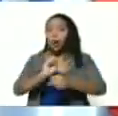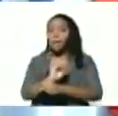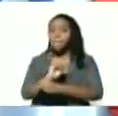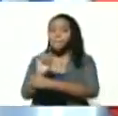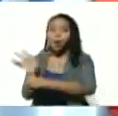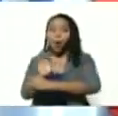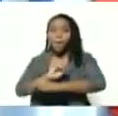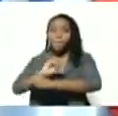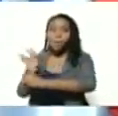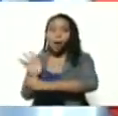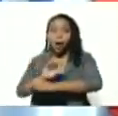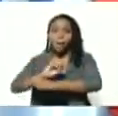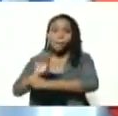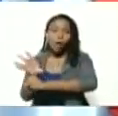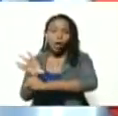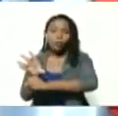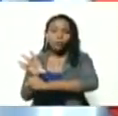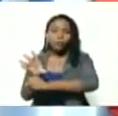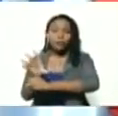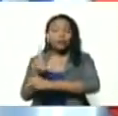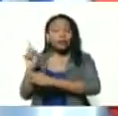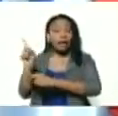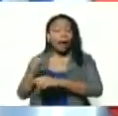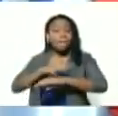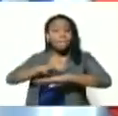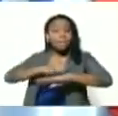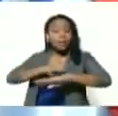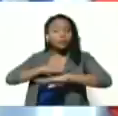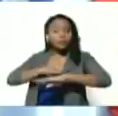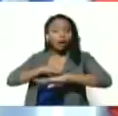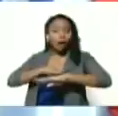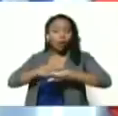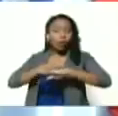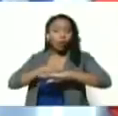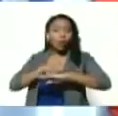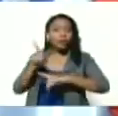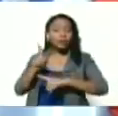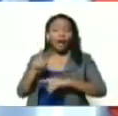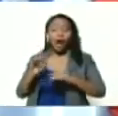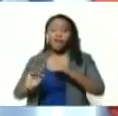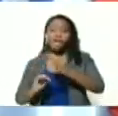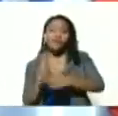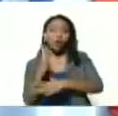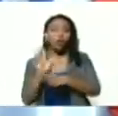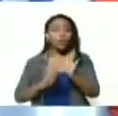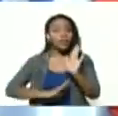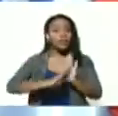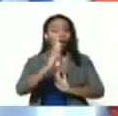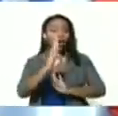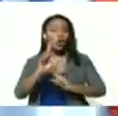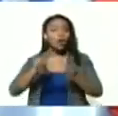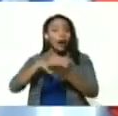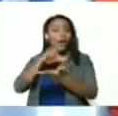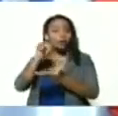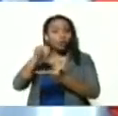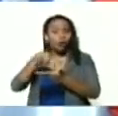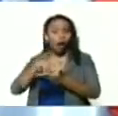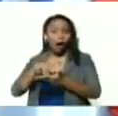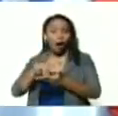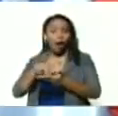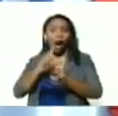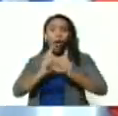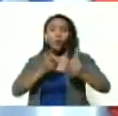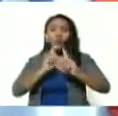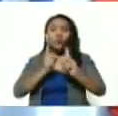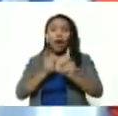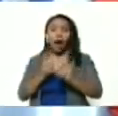transferencias bancarias desde cuentas del Ministerio y del Fondo de Desarrollo Nacional hacia cuentas de